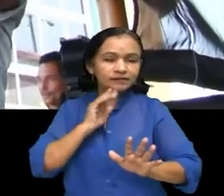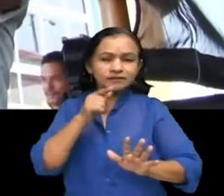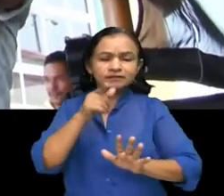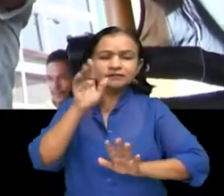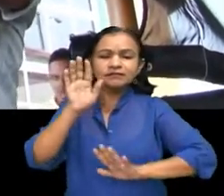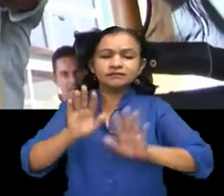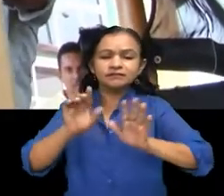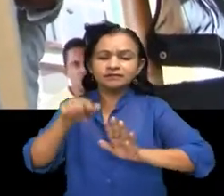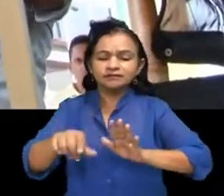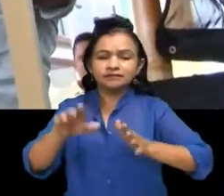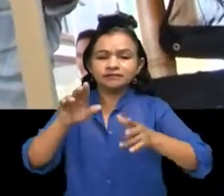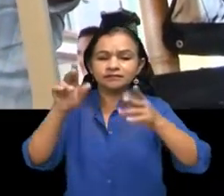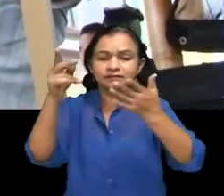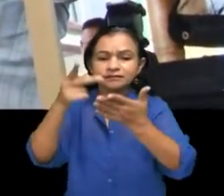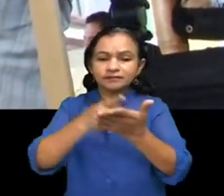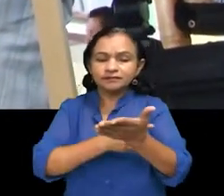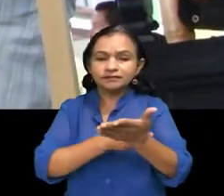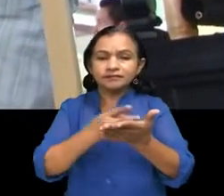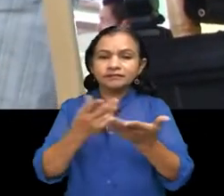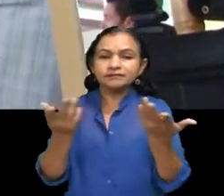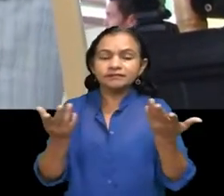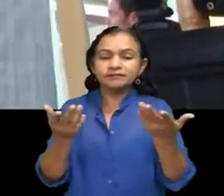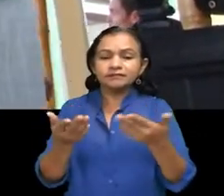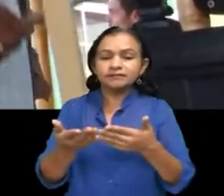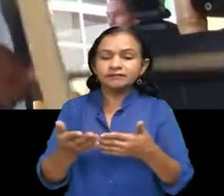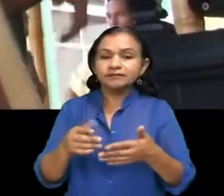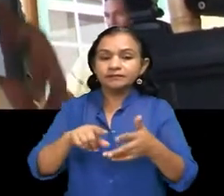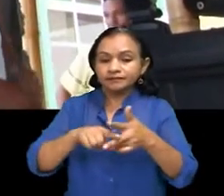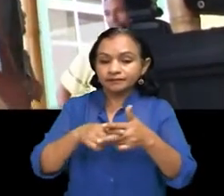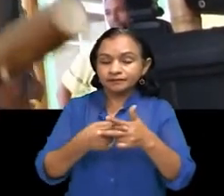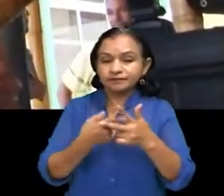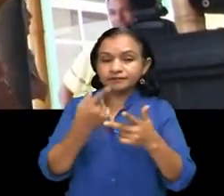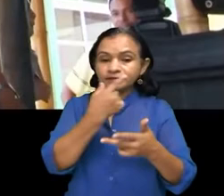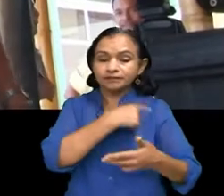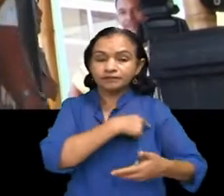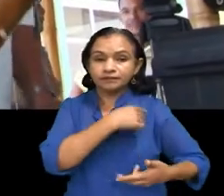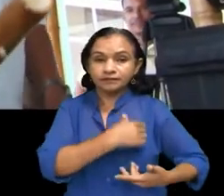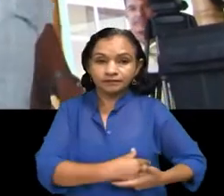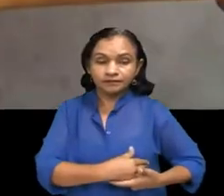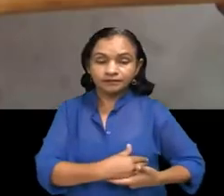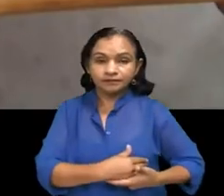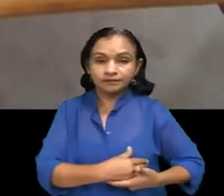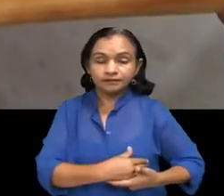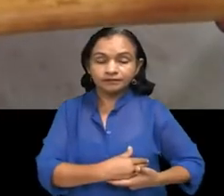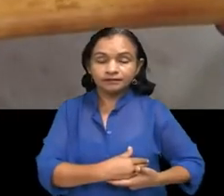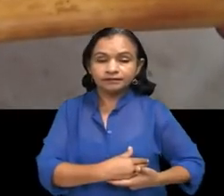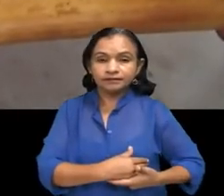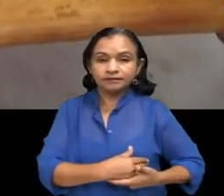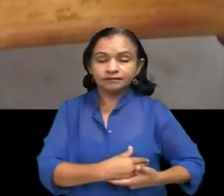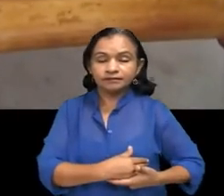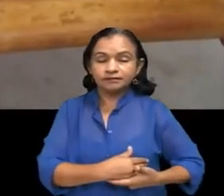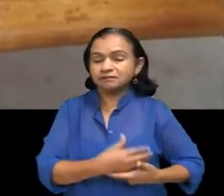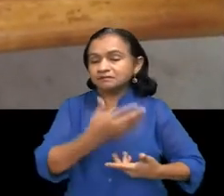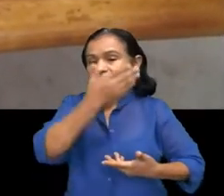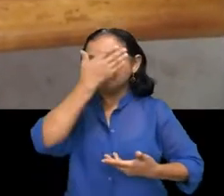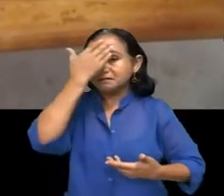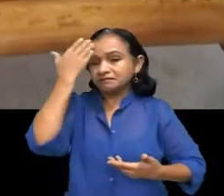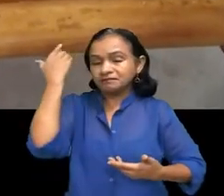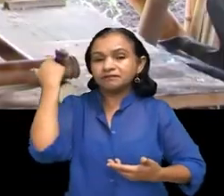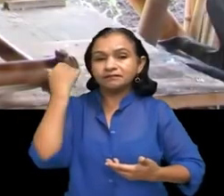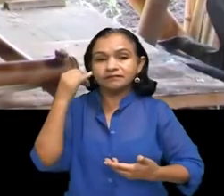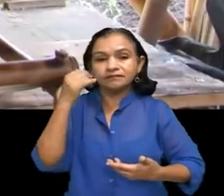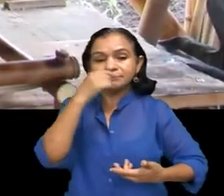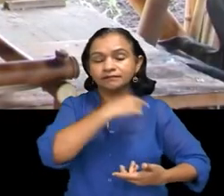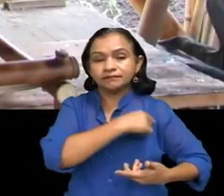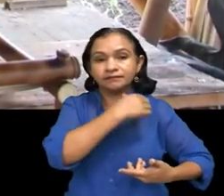de este proyecto de bambú? Bueno, iniciamos en marzo, la fecha exacta no la tengo en mente, pero sí,